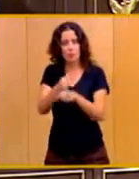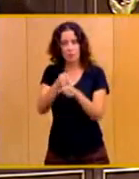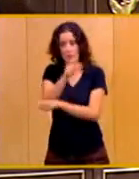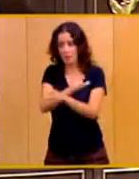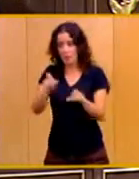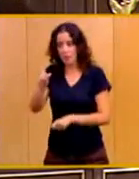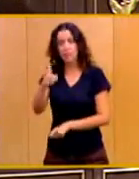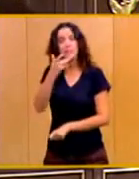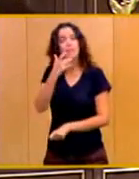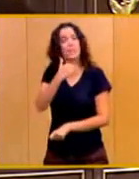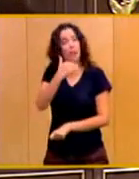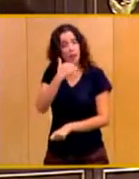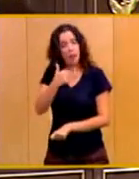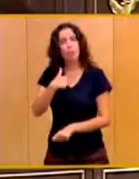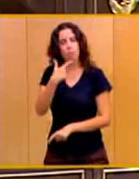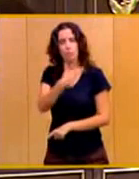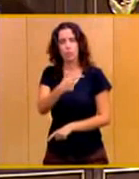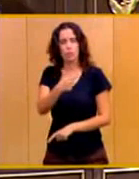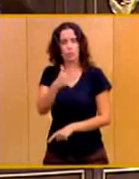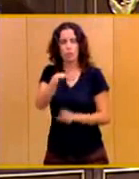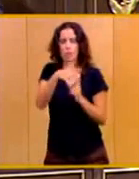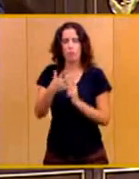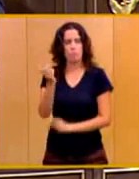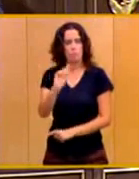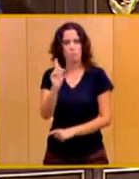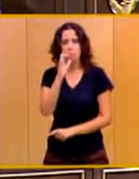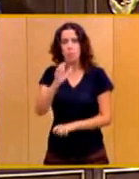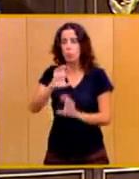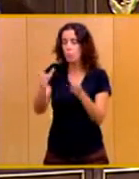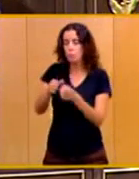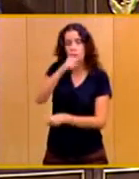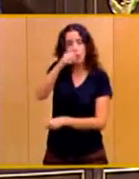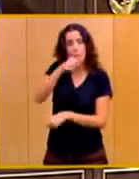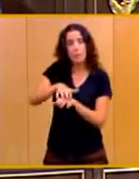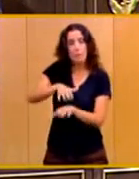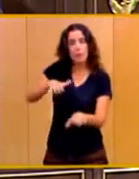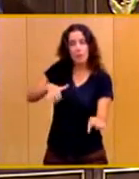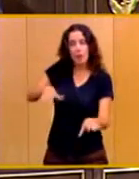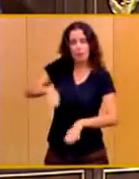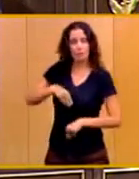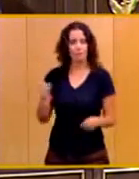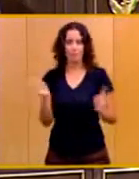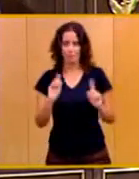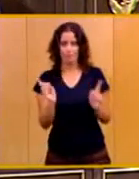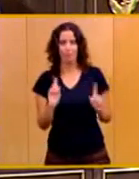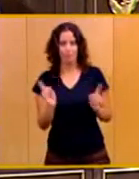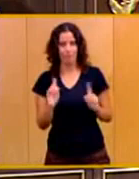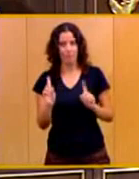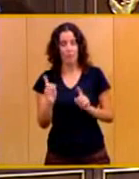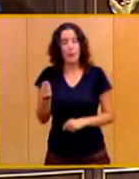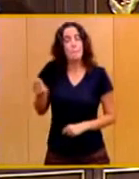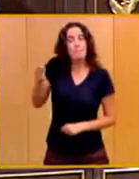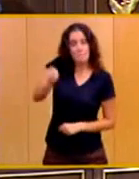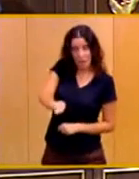digo que no va a pasar porque la mayoría del Grupo Socialista no la va a aceptar. Y añade el Diario de